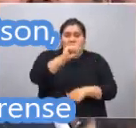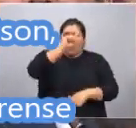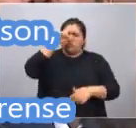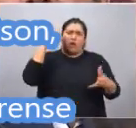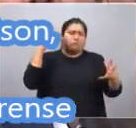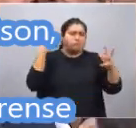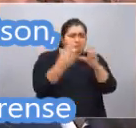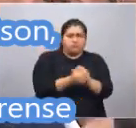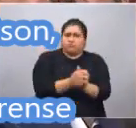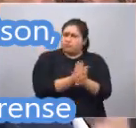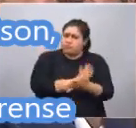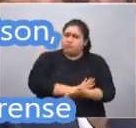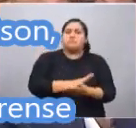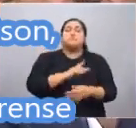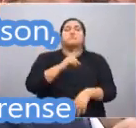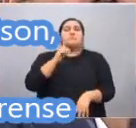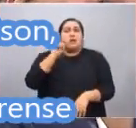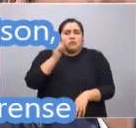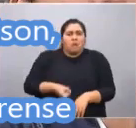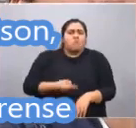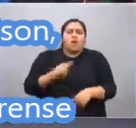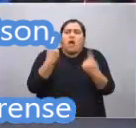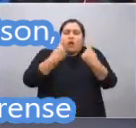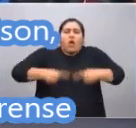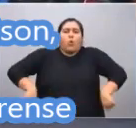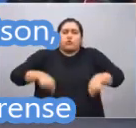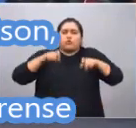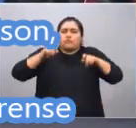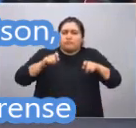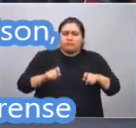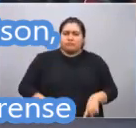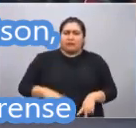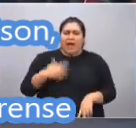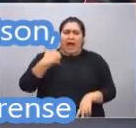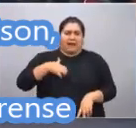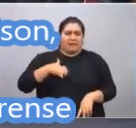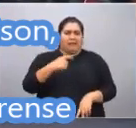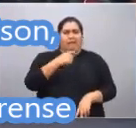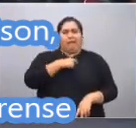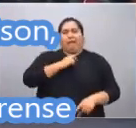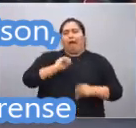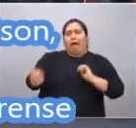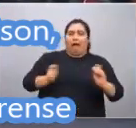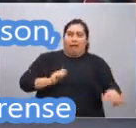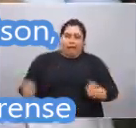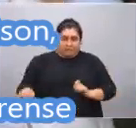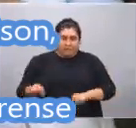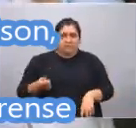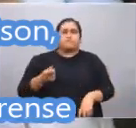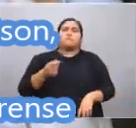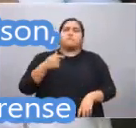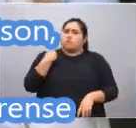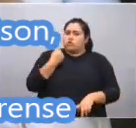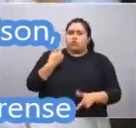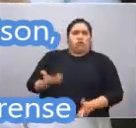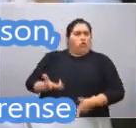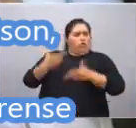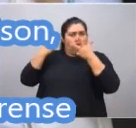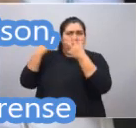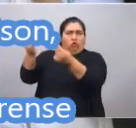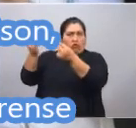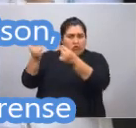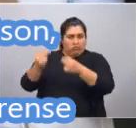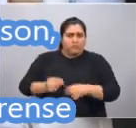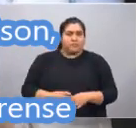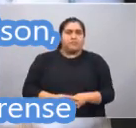nacional y rifar nuestros recursos naturales. Es un rechazo a la